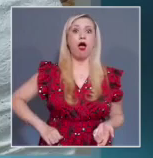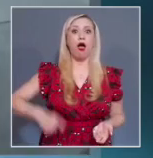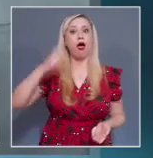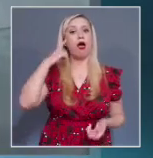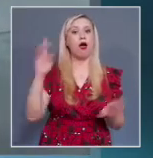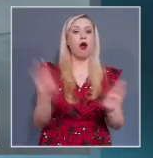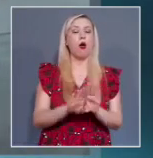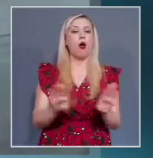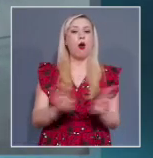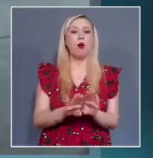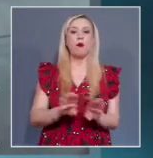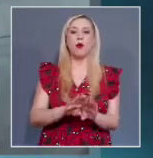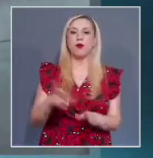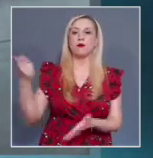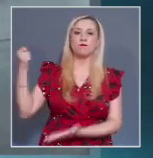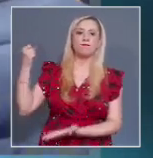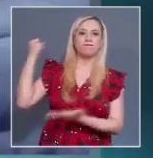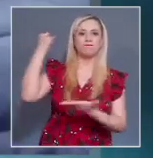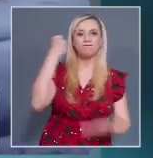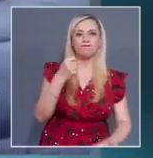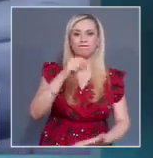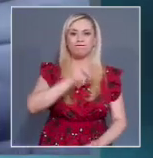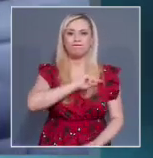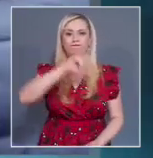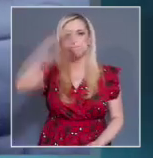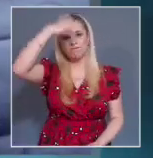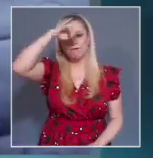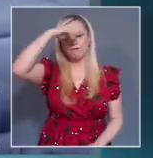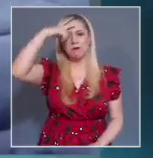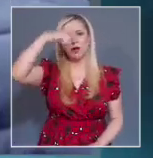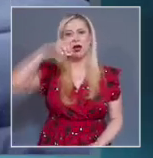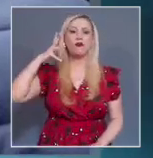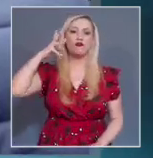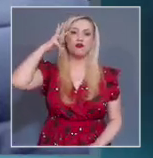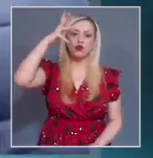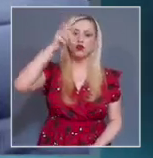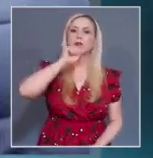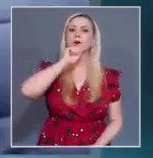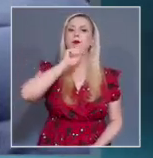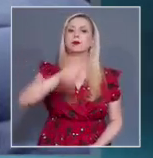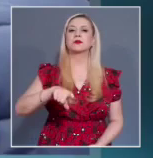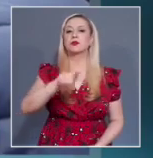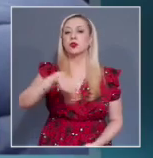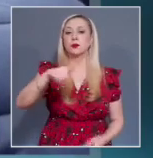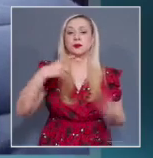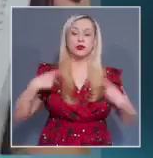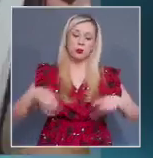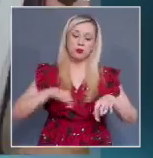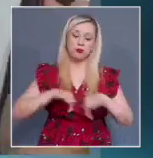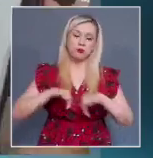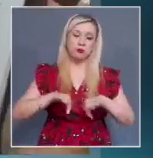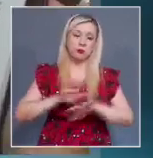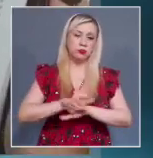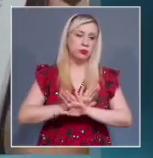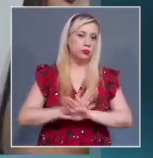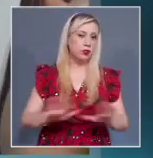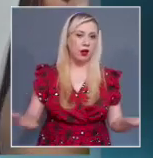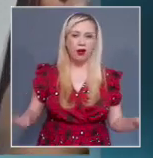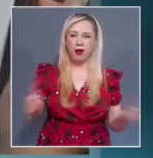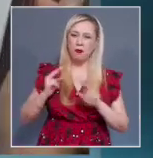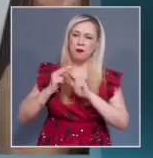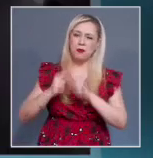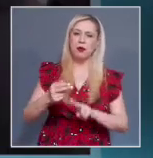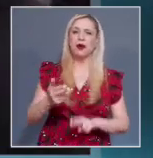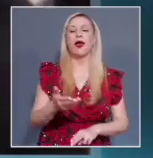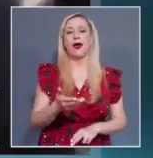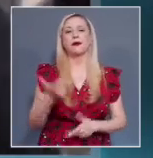inversión especializadas en fondos para el retiro, CIEFORES, en 2024 y a corto plazo actualizar el